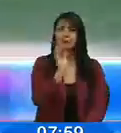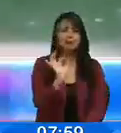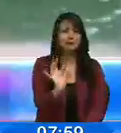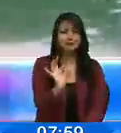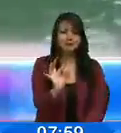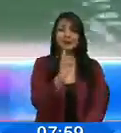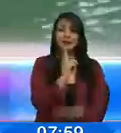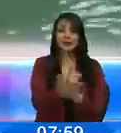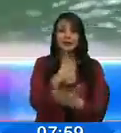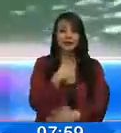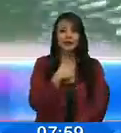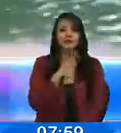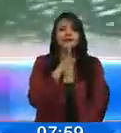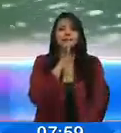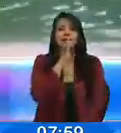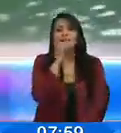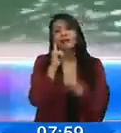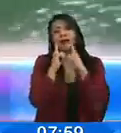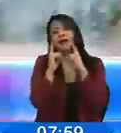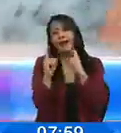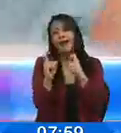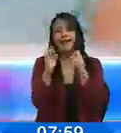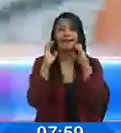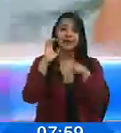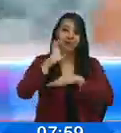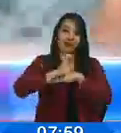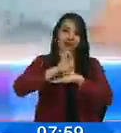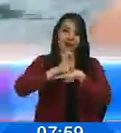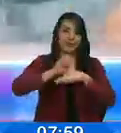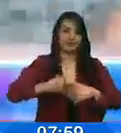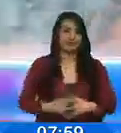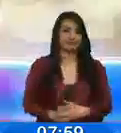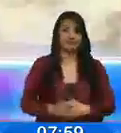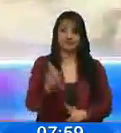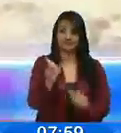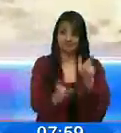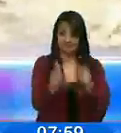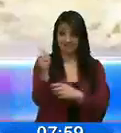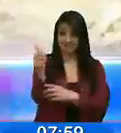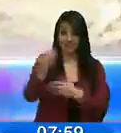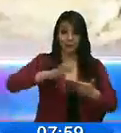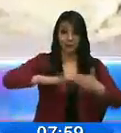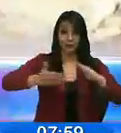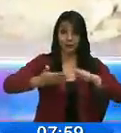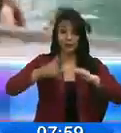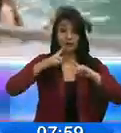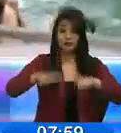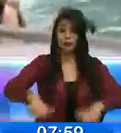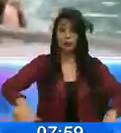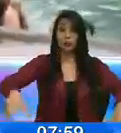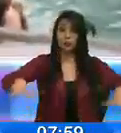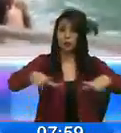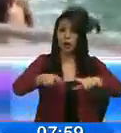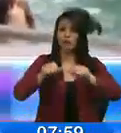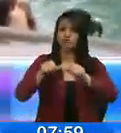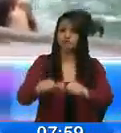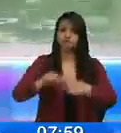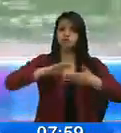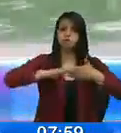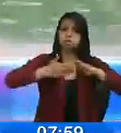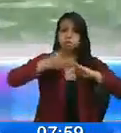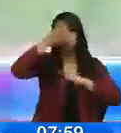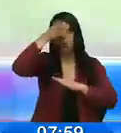que yo cada vez estoy más enamorado de mi país. Según los pobladores de la zona, cree que en el lugar se asentaron diferentes